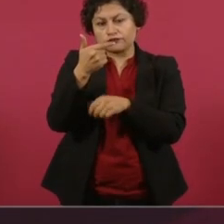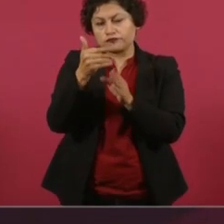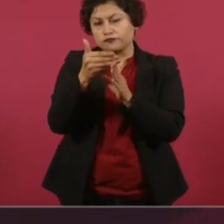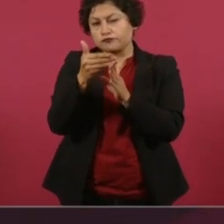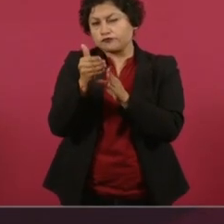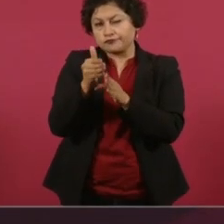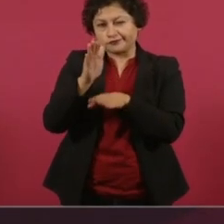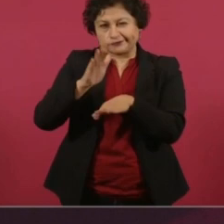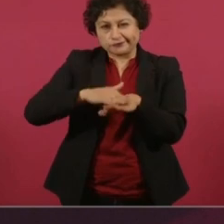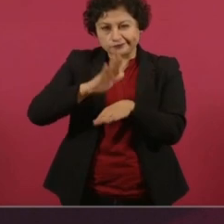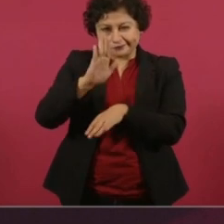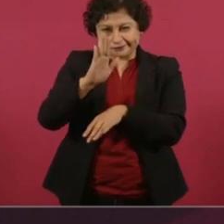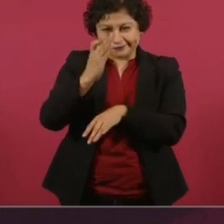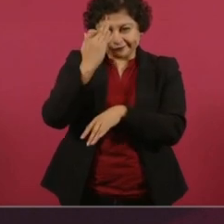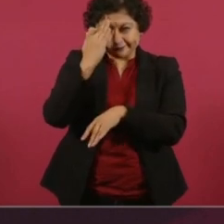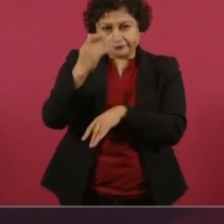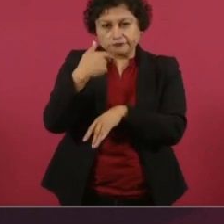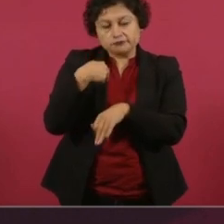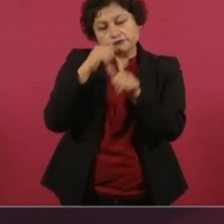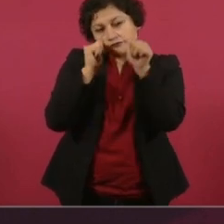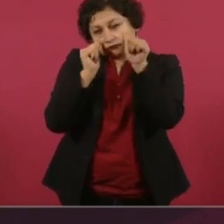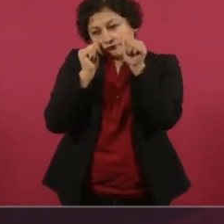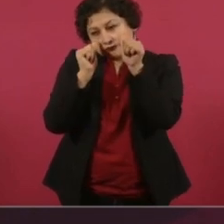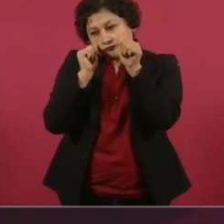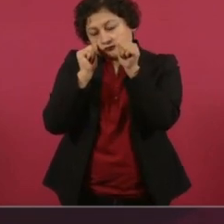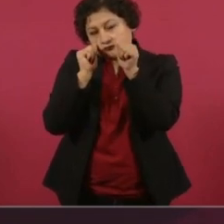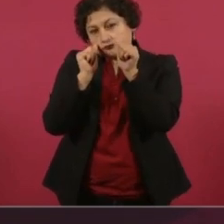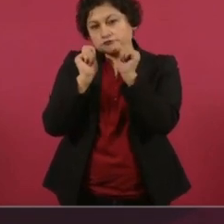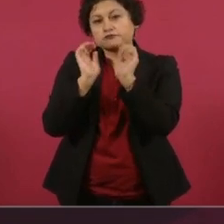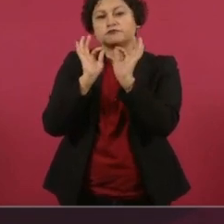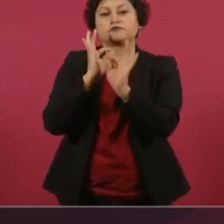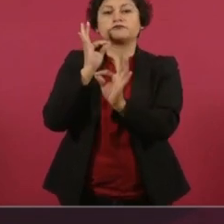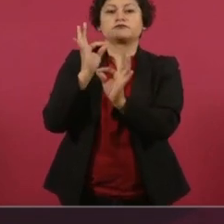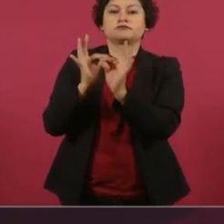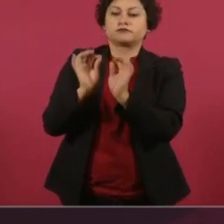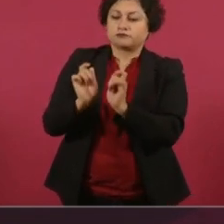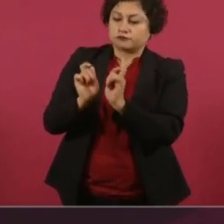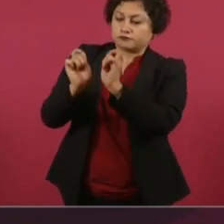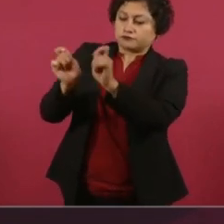poco después, cuando ya toma protesta.